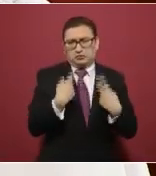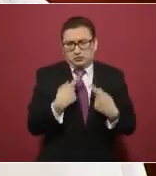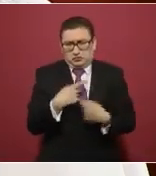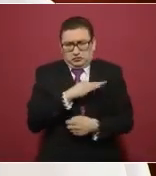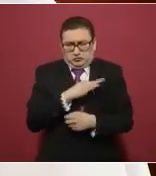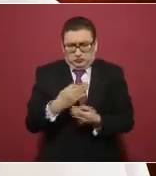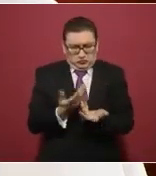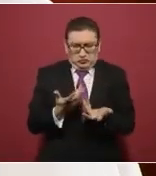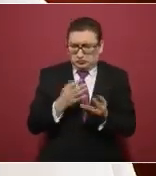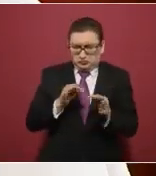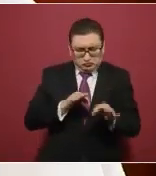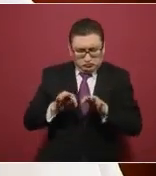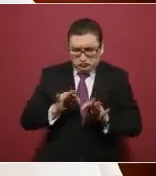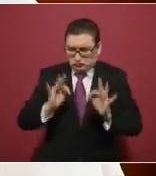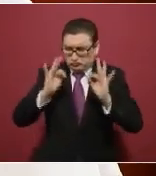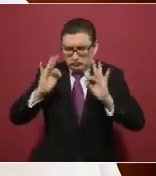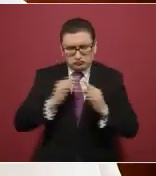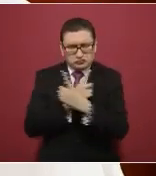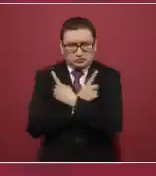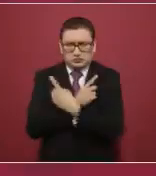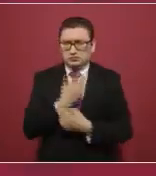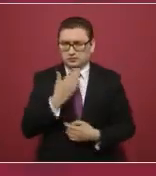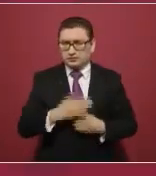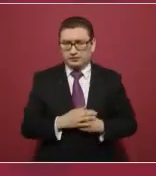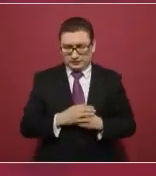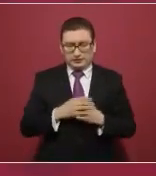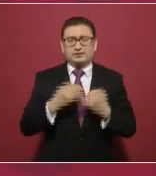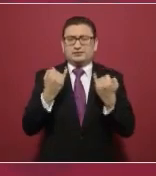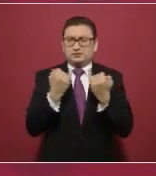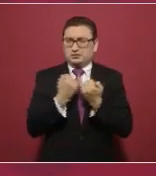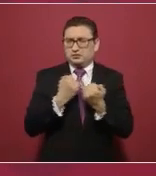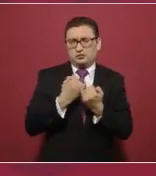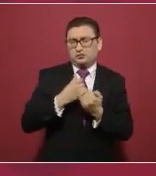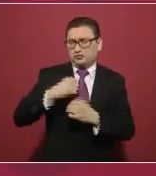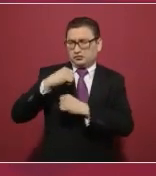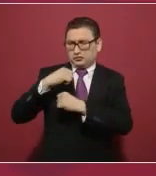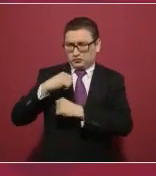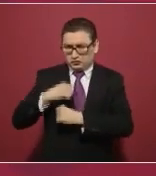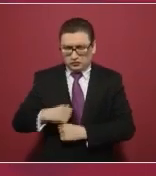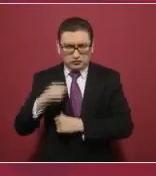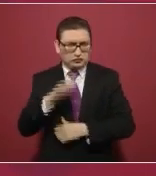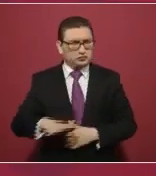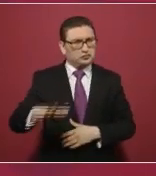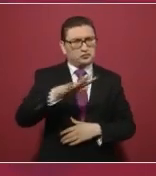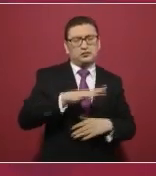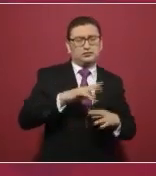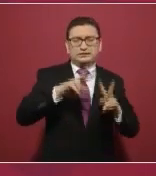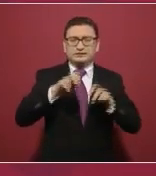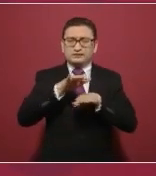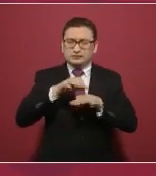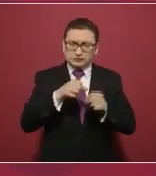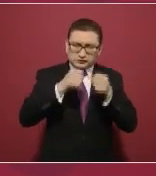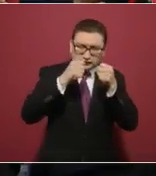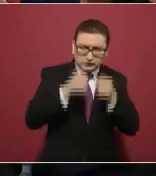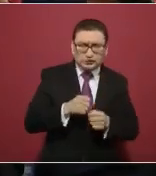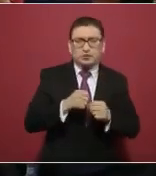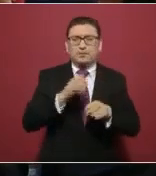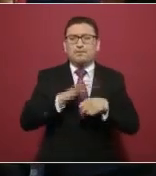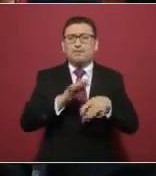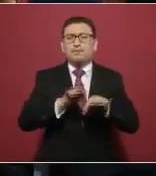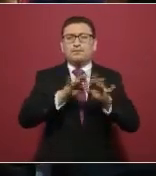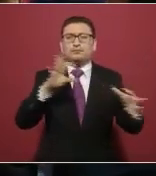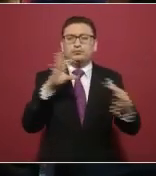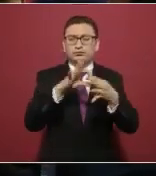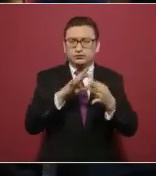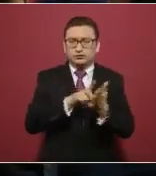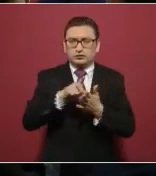unas condiciones dignas de trabajo. Y la responsabilidad de todas las autoridades en la garantía de la seguridad con pleno respeto a los derechos humanos es